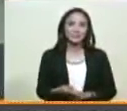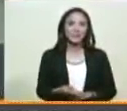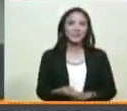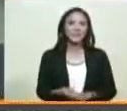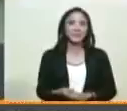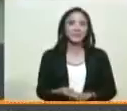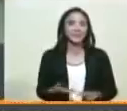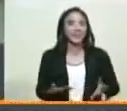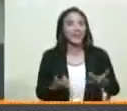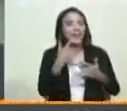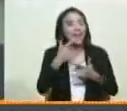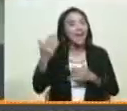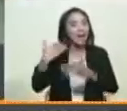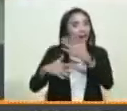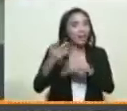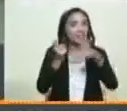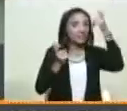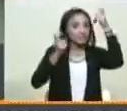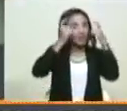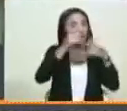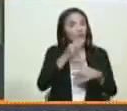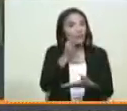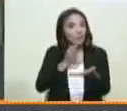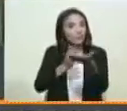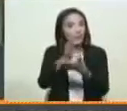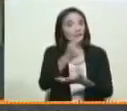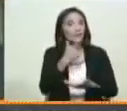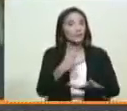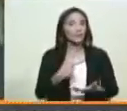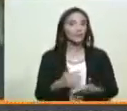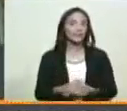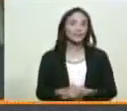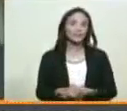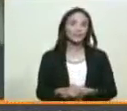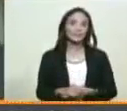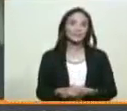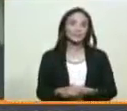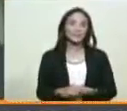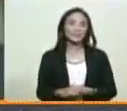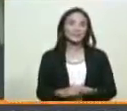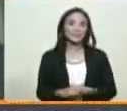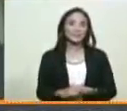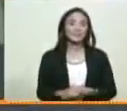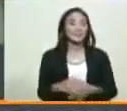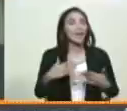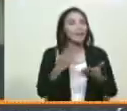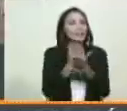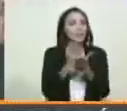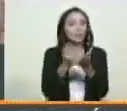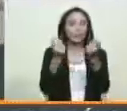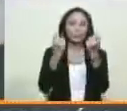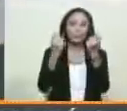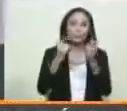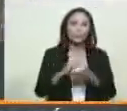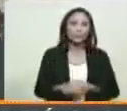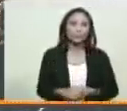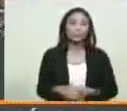es el legado que nos dejó el comandante Chávez, que dio su vida por nosotros.